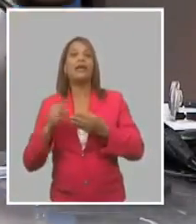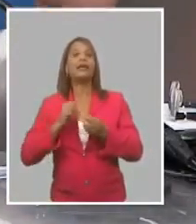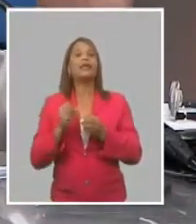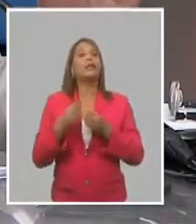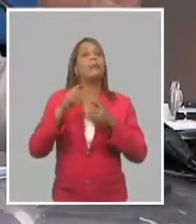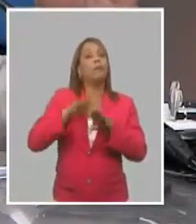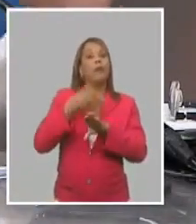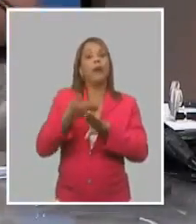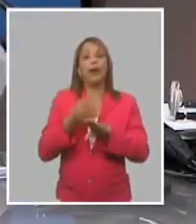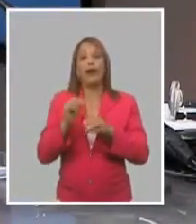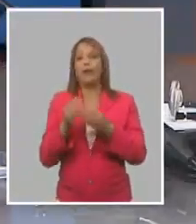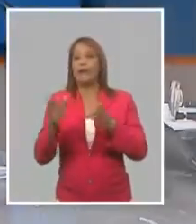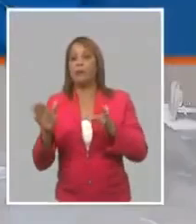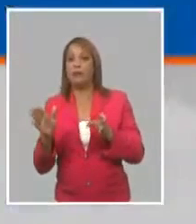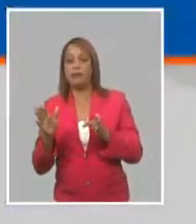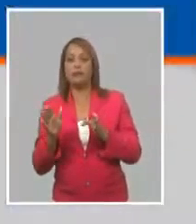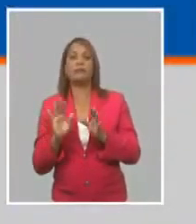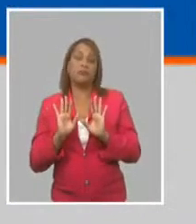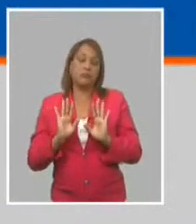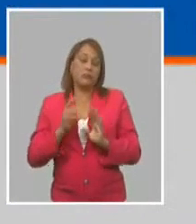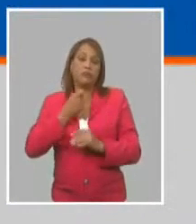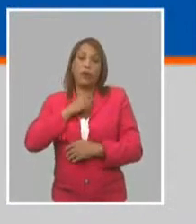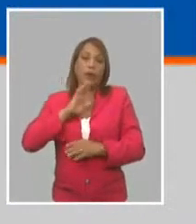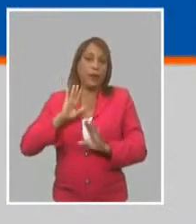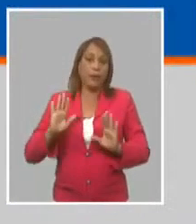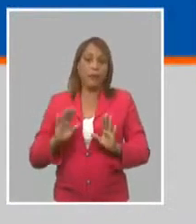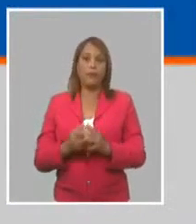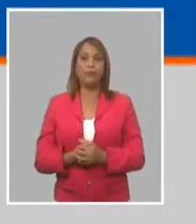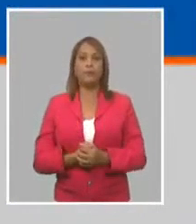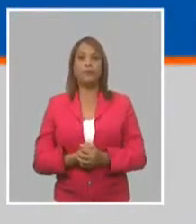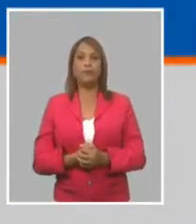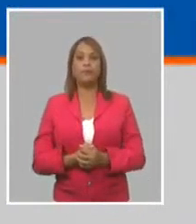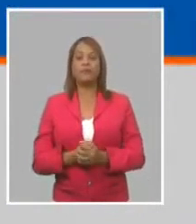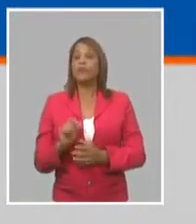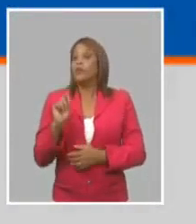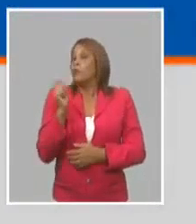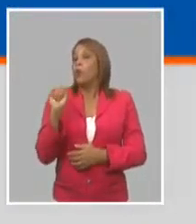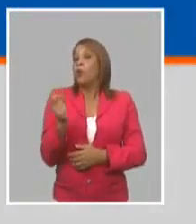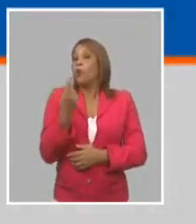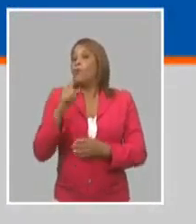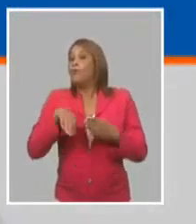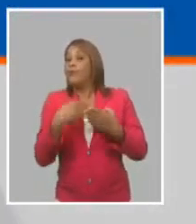no estoy diciendo cualquier mes, pero debe ser un día primero. Entonces un día